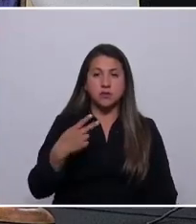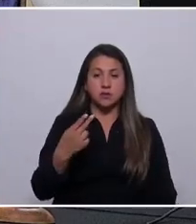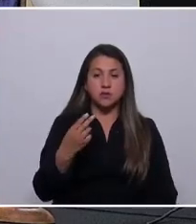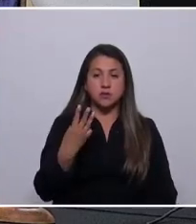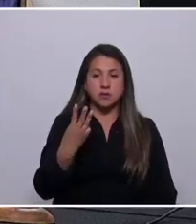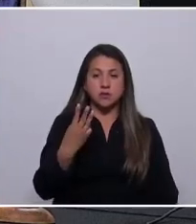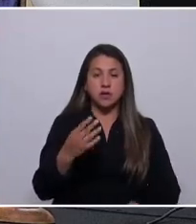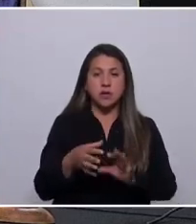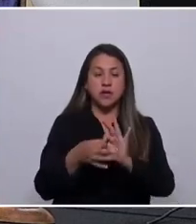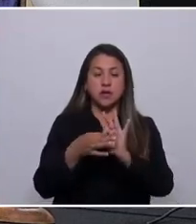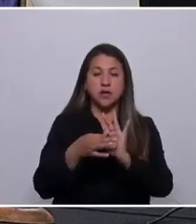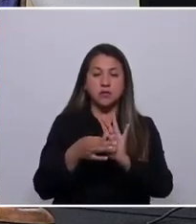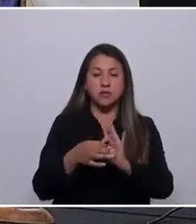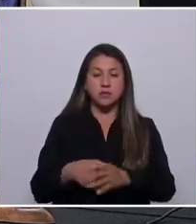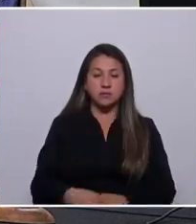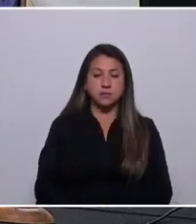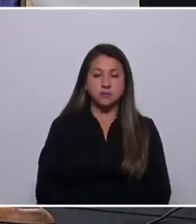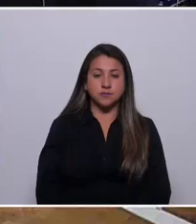Gracias.